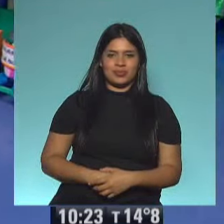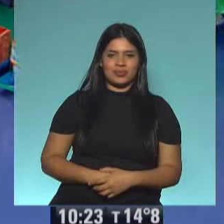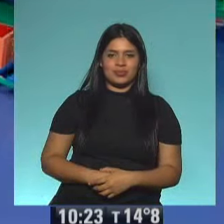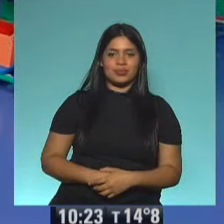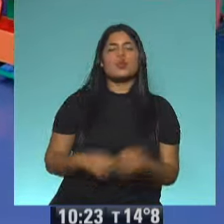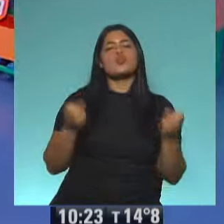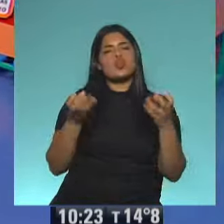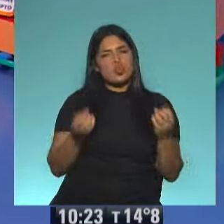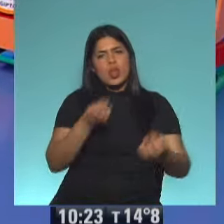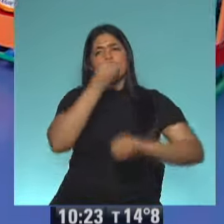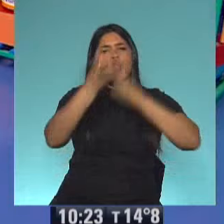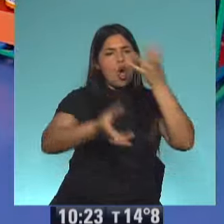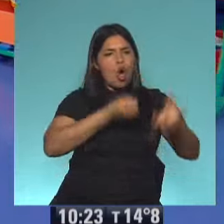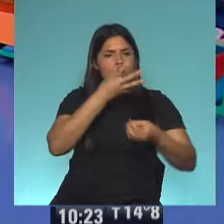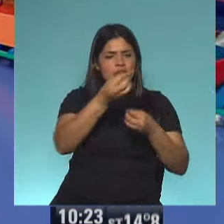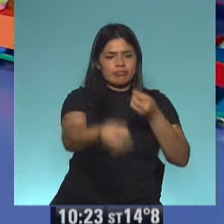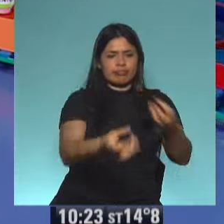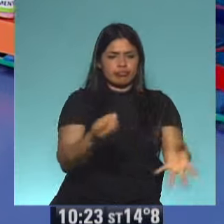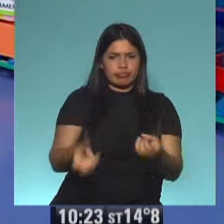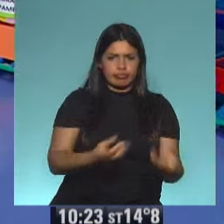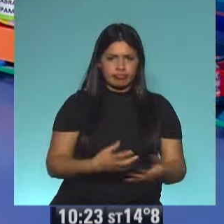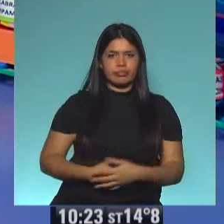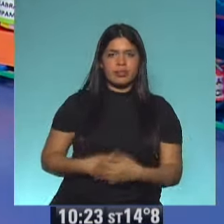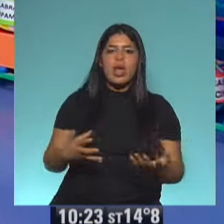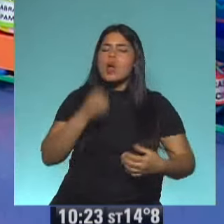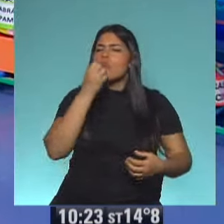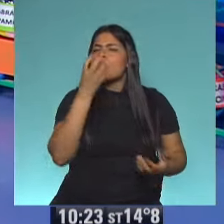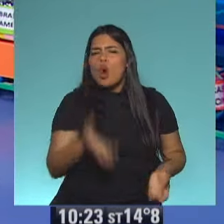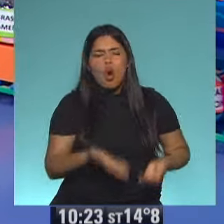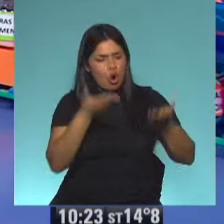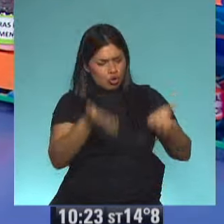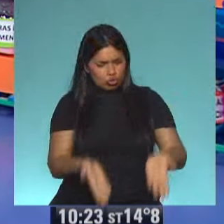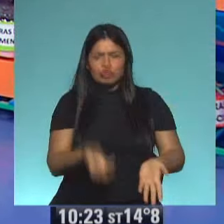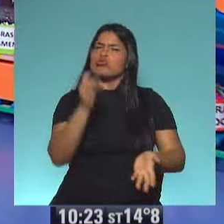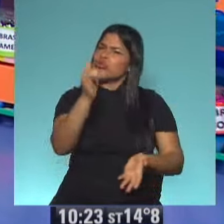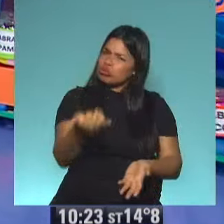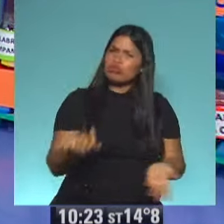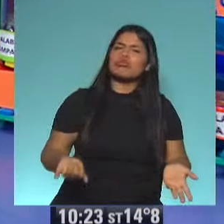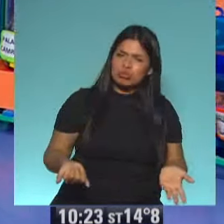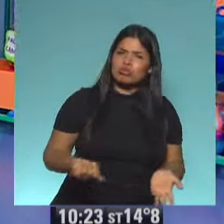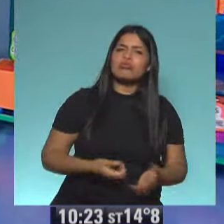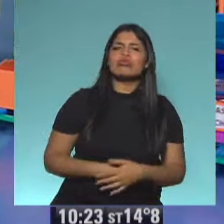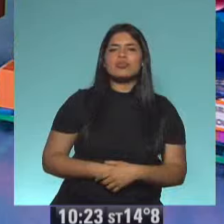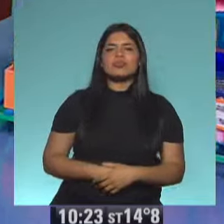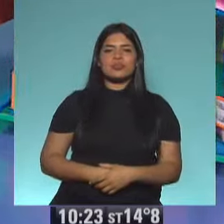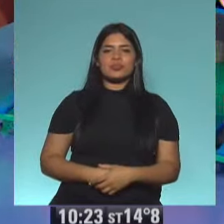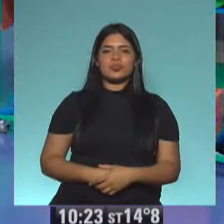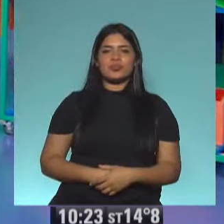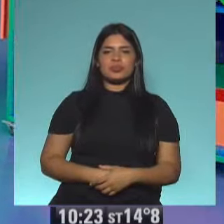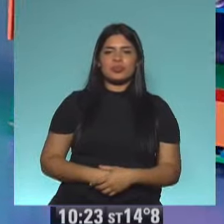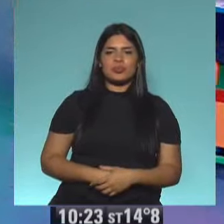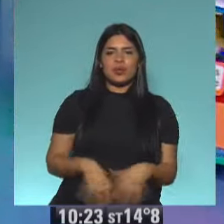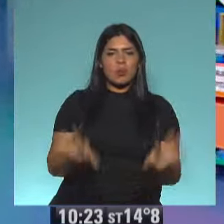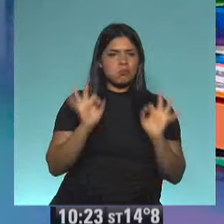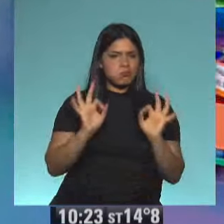Todas las flores. Ay, hermosa carroza que construiste, Maga. Le puse muchas flores, pusimos el lampazo. Genial. El plumero